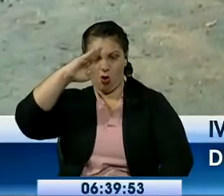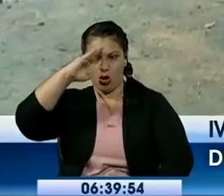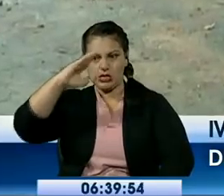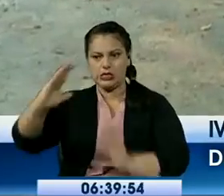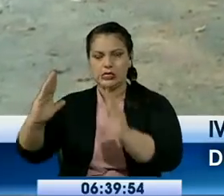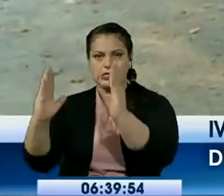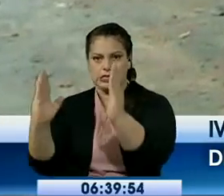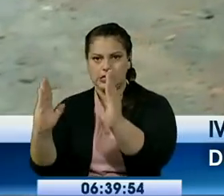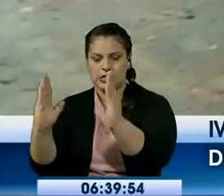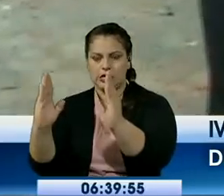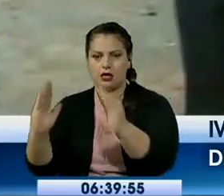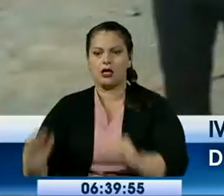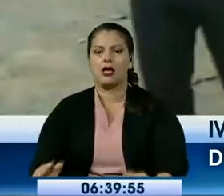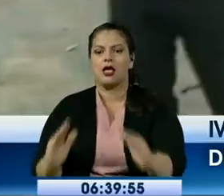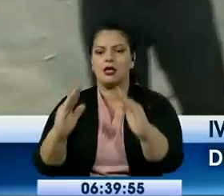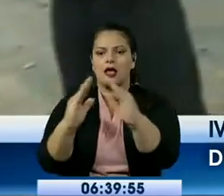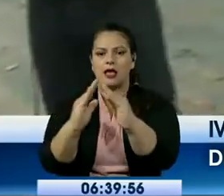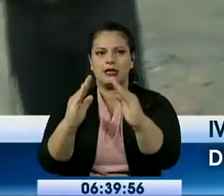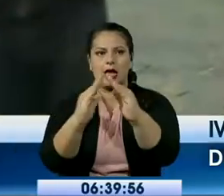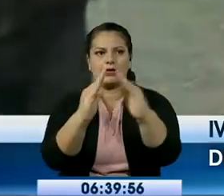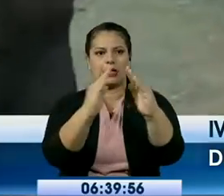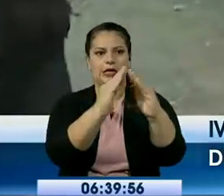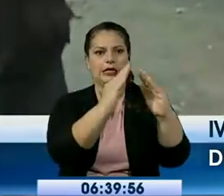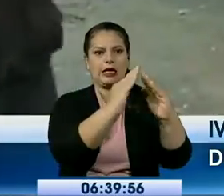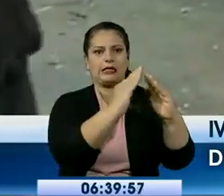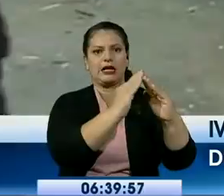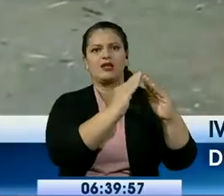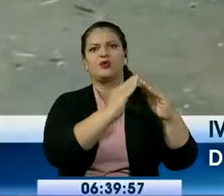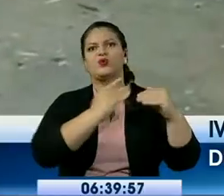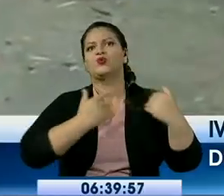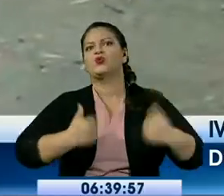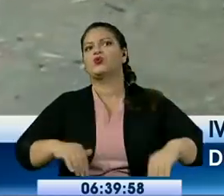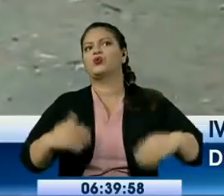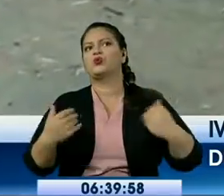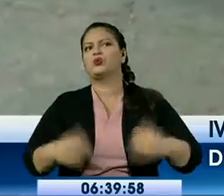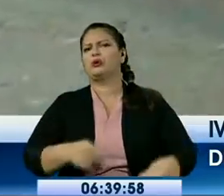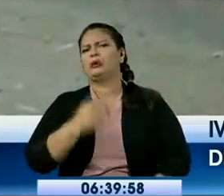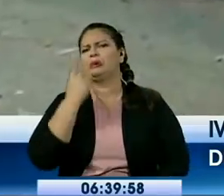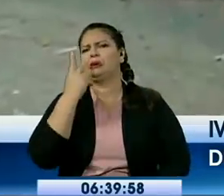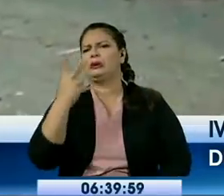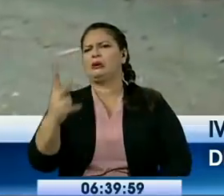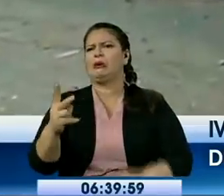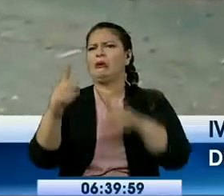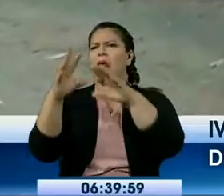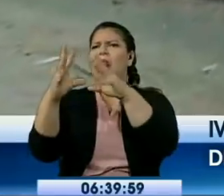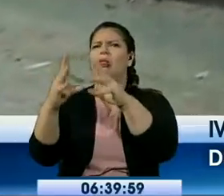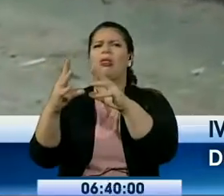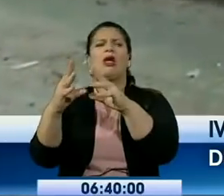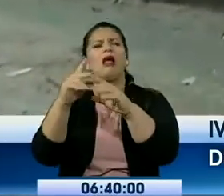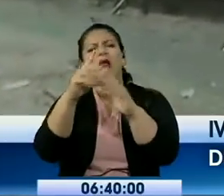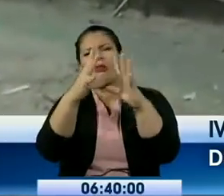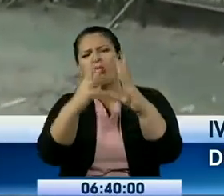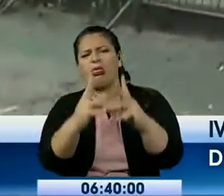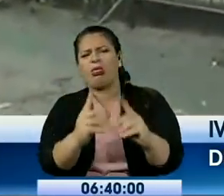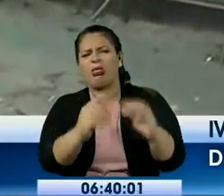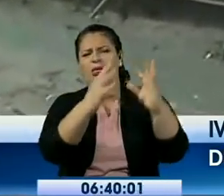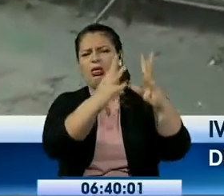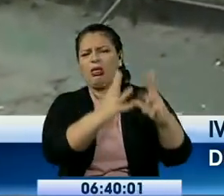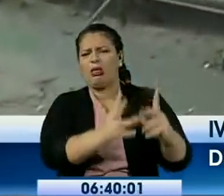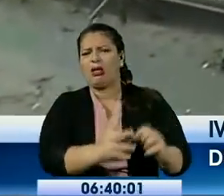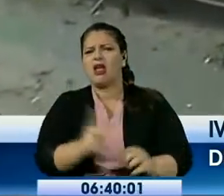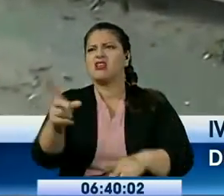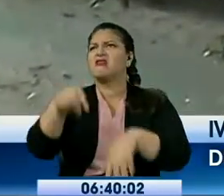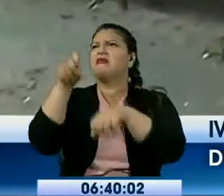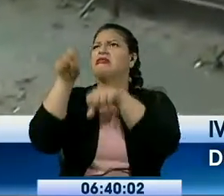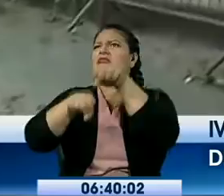cuartel policial del cantón San Lorenzo, donde se registró esta explosión del coche